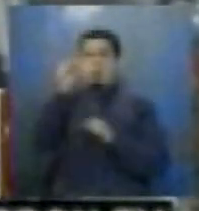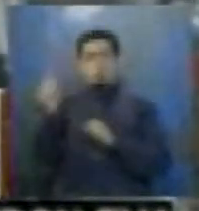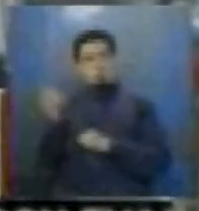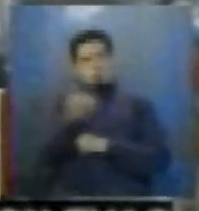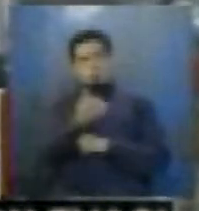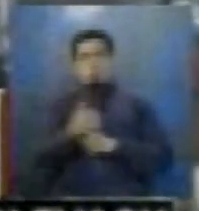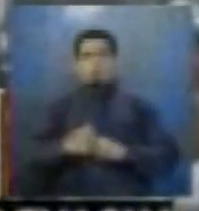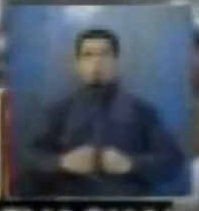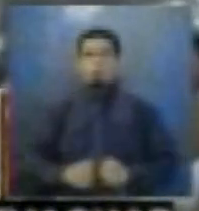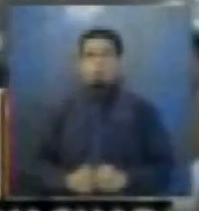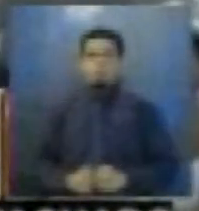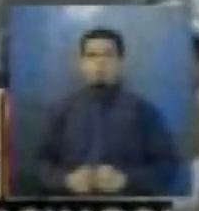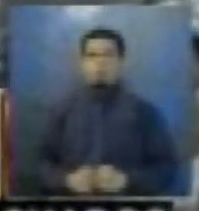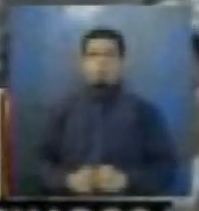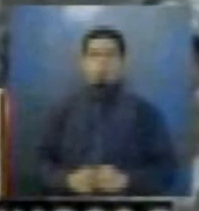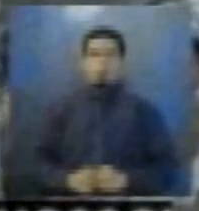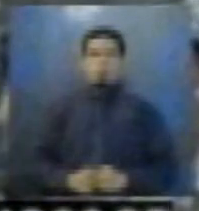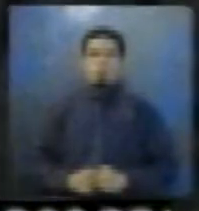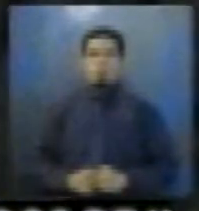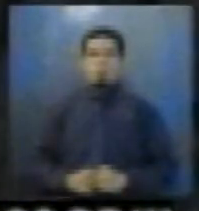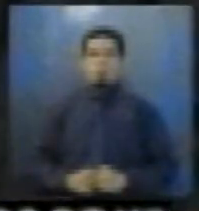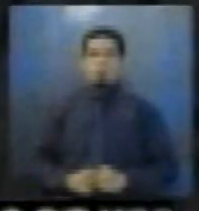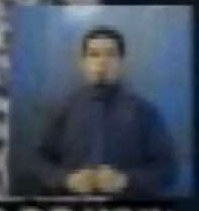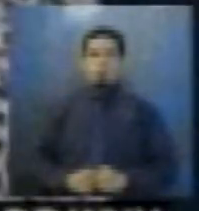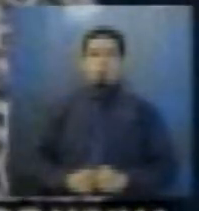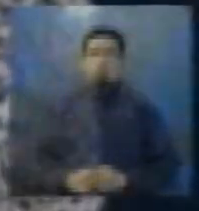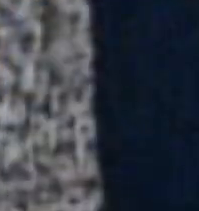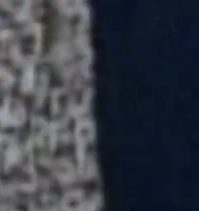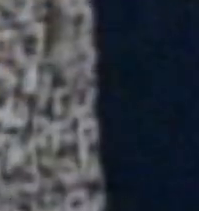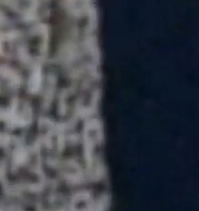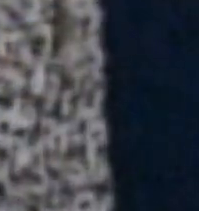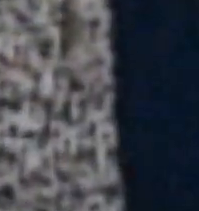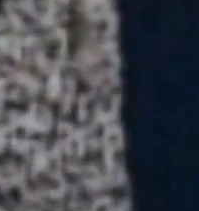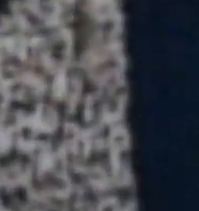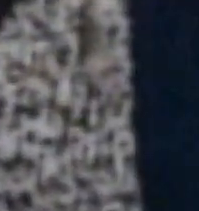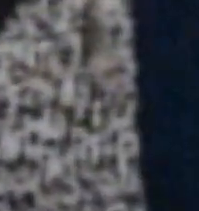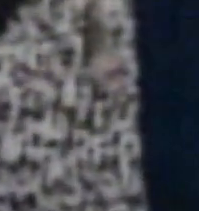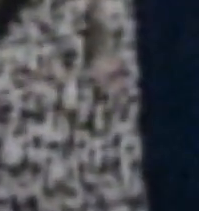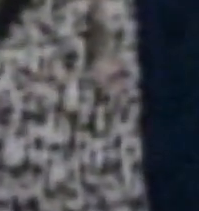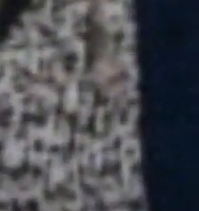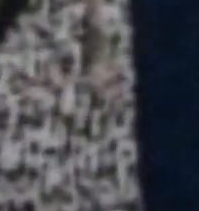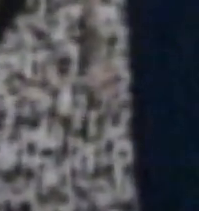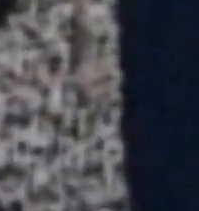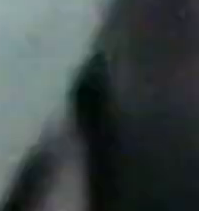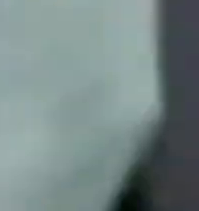COVID-19. Informó Evelyn Quespaz para RTU, el canal de las noticias.